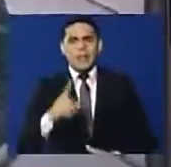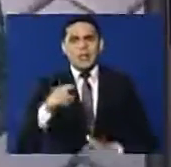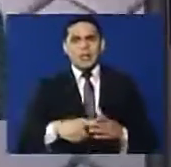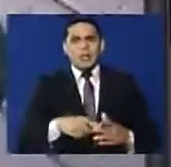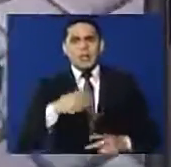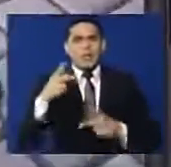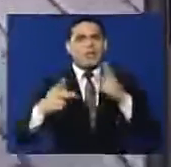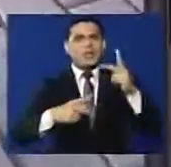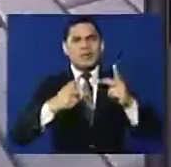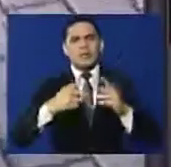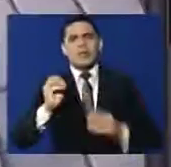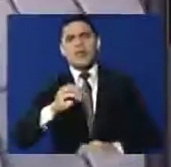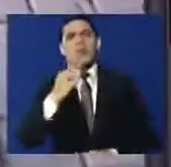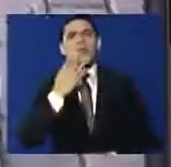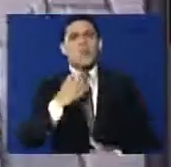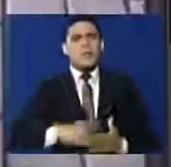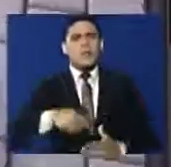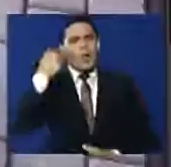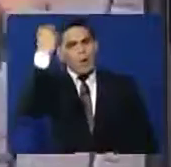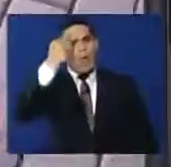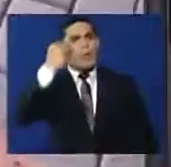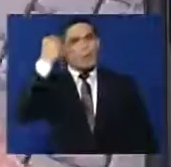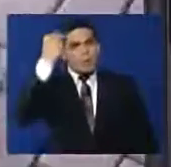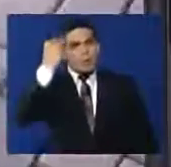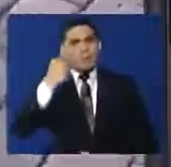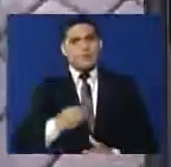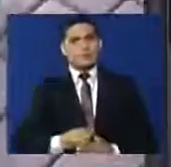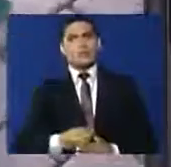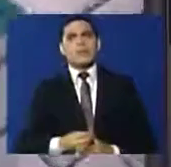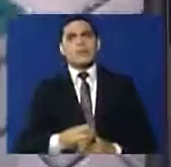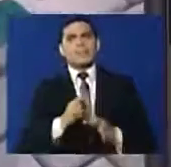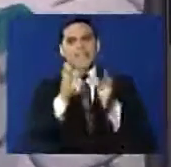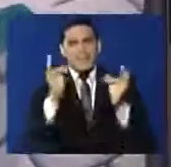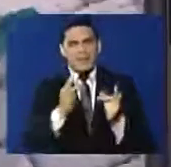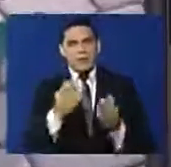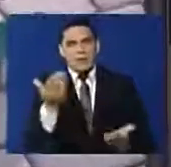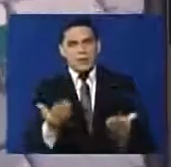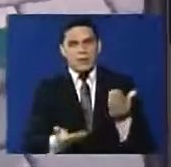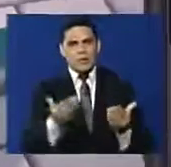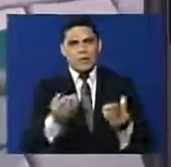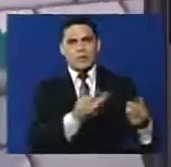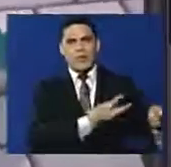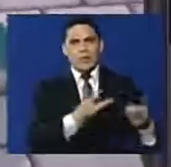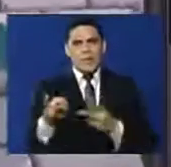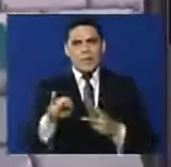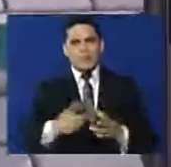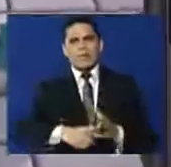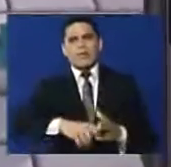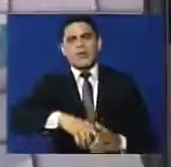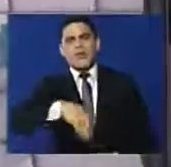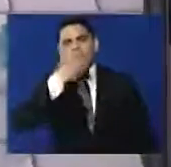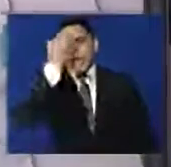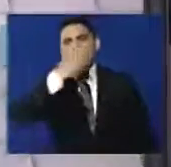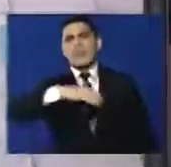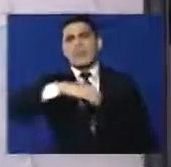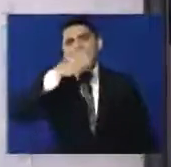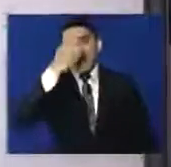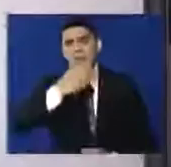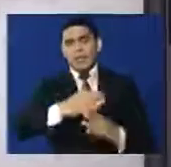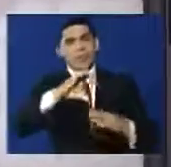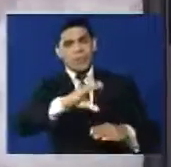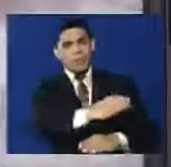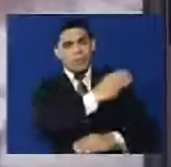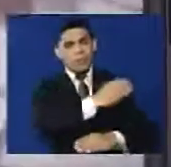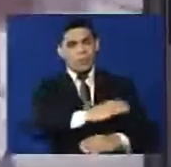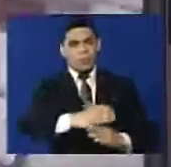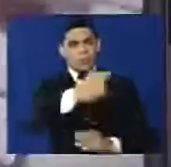entretenimiento informativo o opinión en el estilo contrapeso. Bienvenido el cantante, músico y